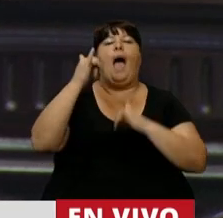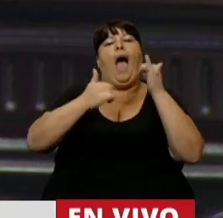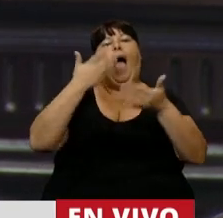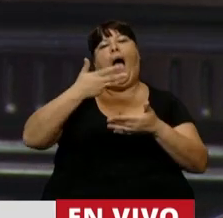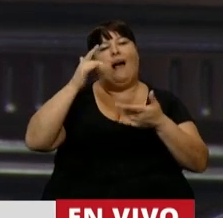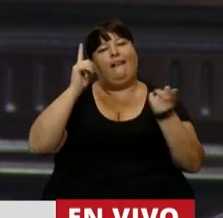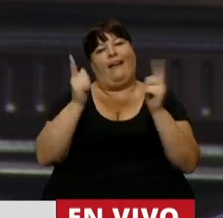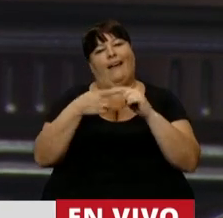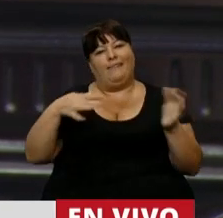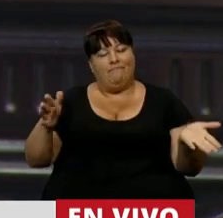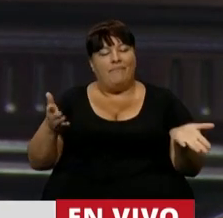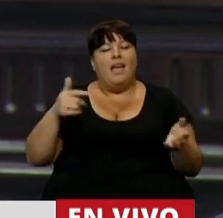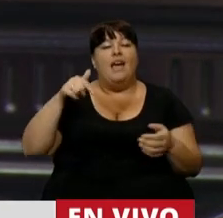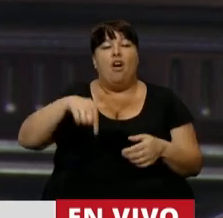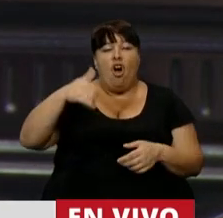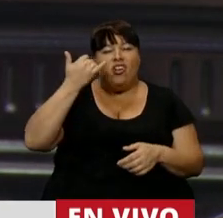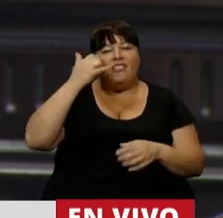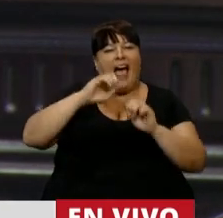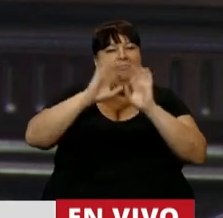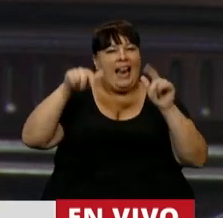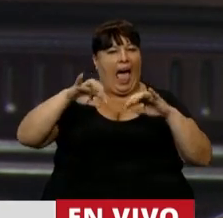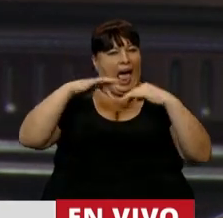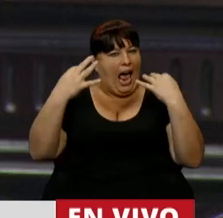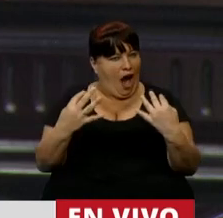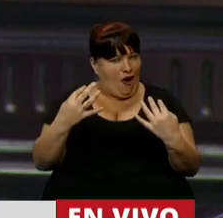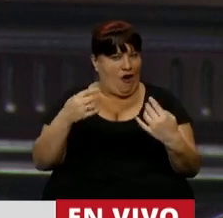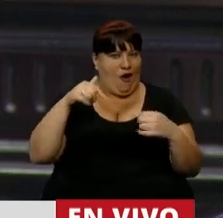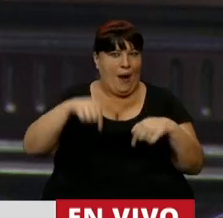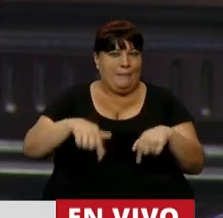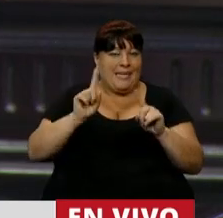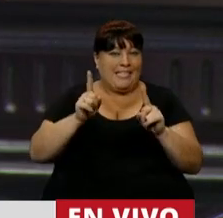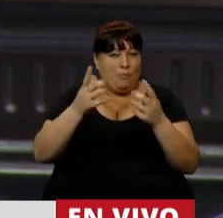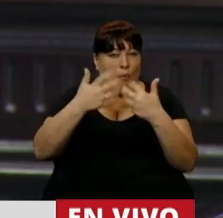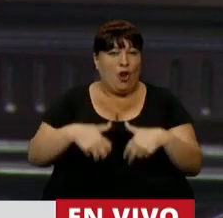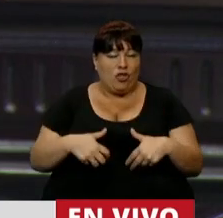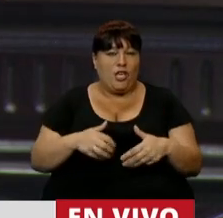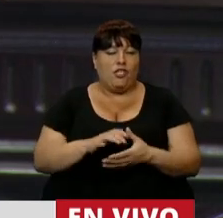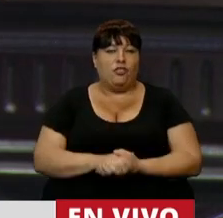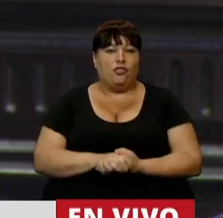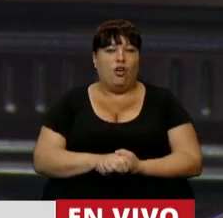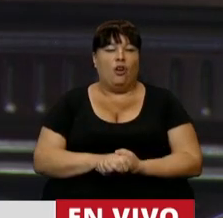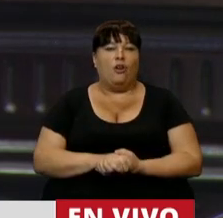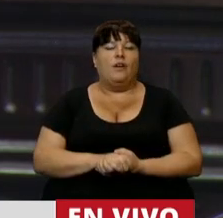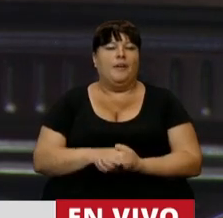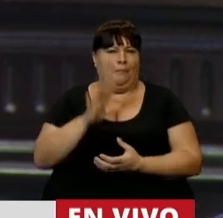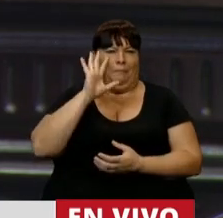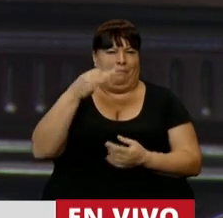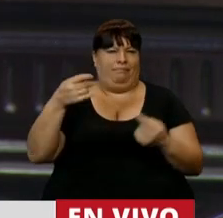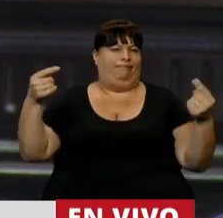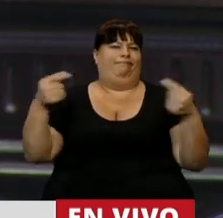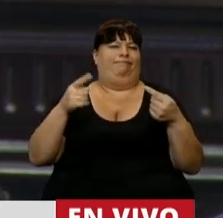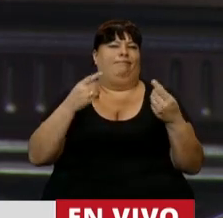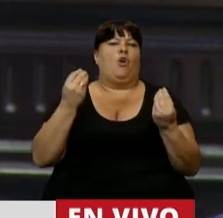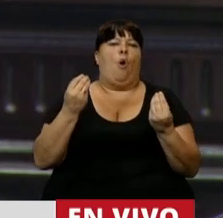relato. Si hay algo que hoy nos queda claro en este recinto y frente a este proyecto es que tiene una clara